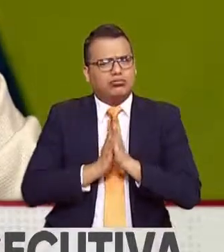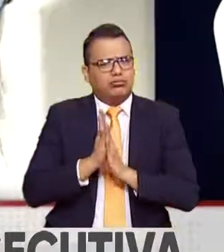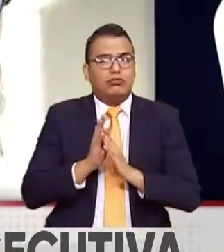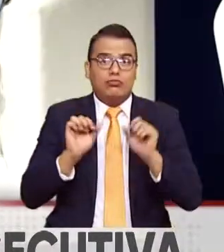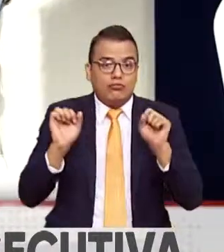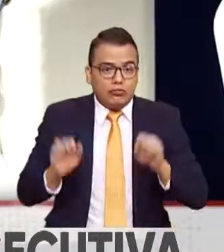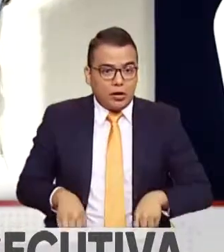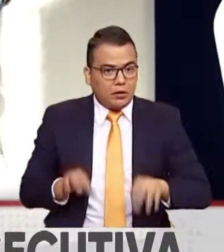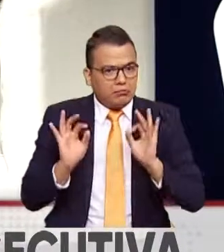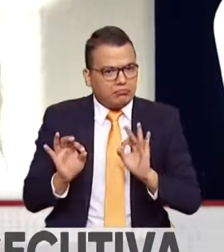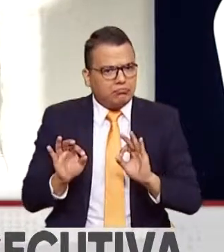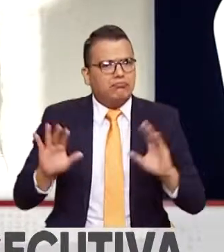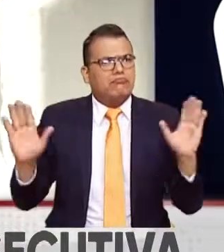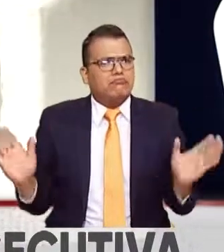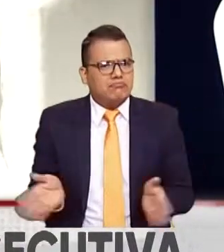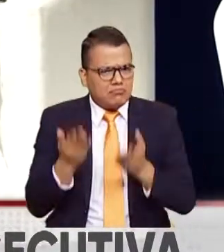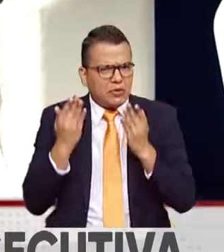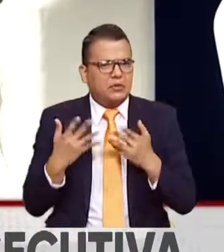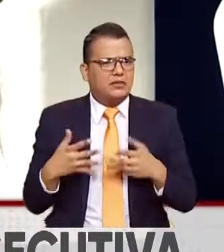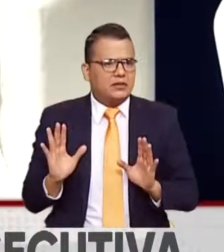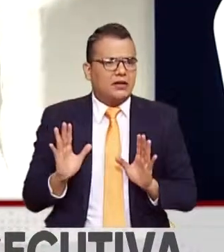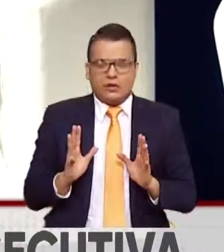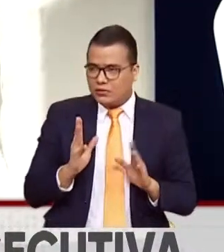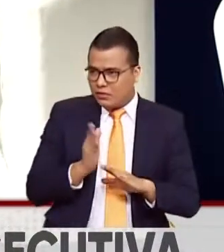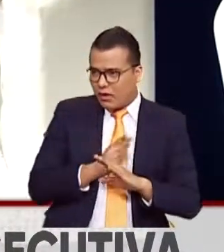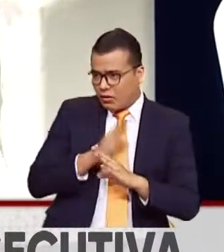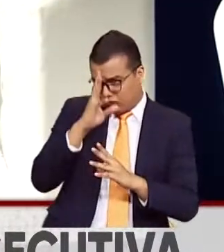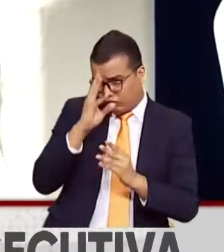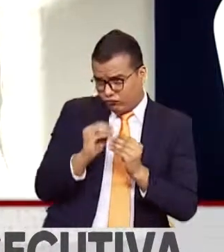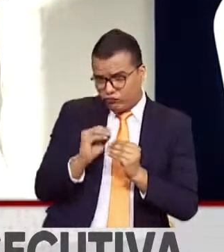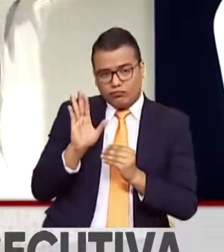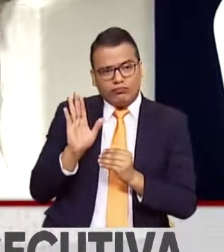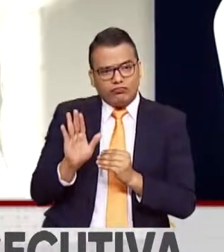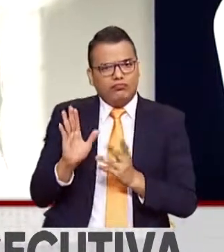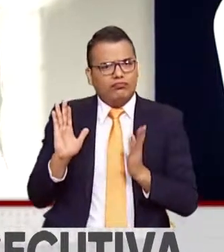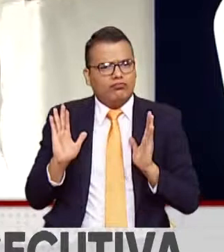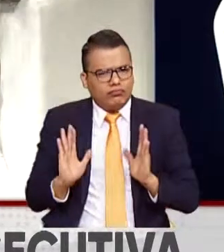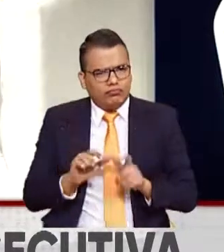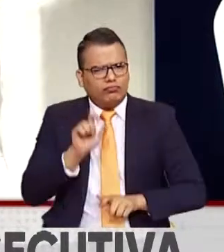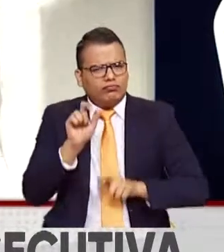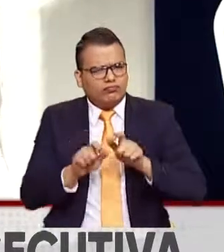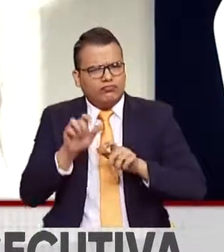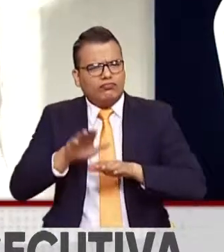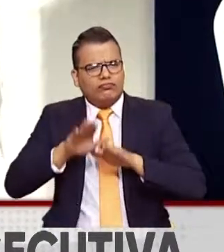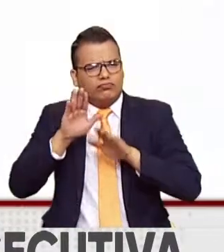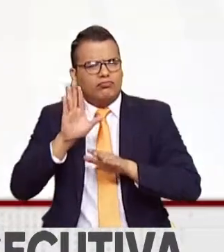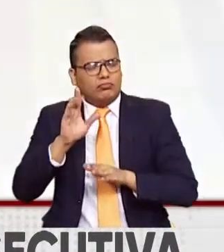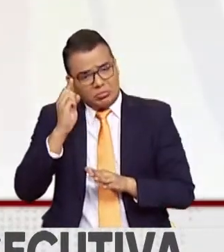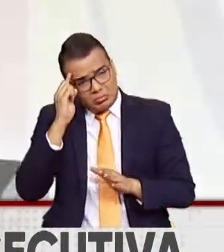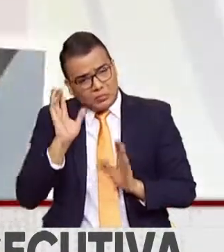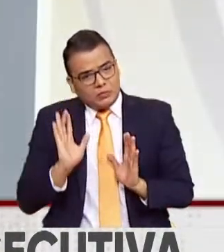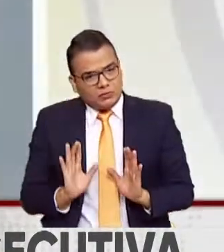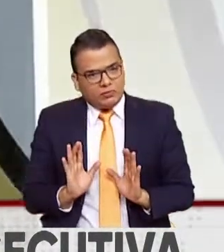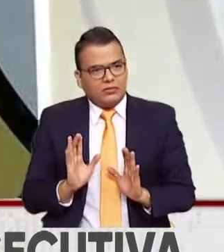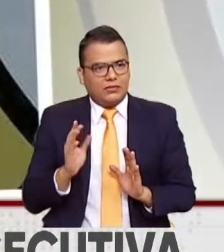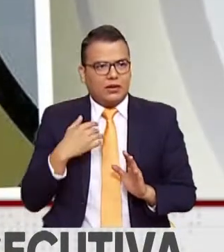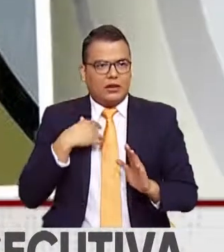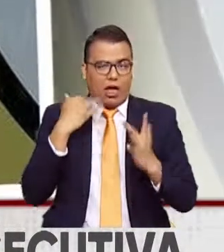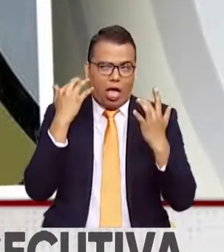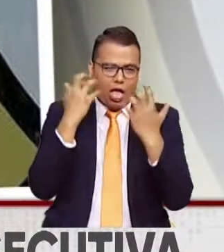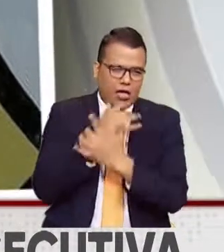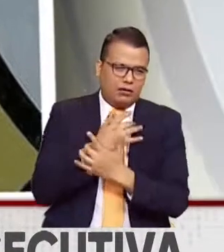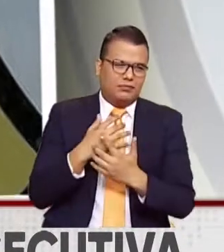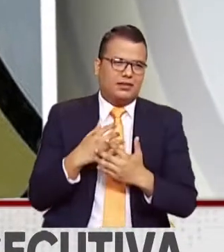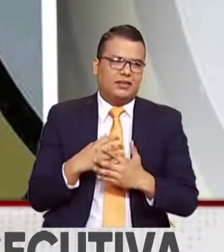fuerte y si llegamos a un preacuerdo en el aeropuerto de heathrow con representantes del manchester united pero yo creo que nos utilizaron yo creo que nos